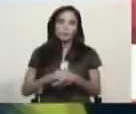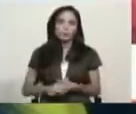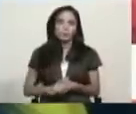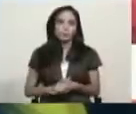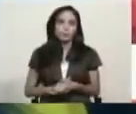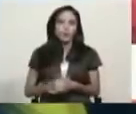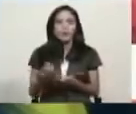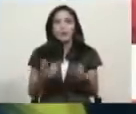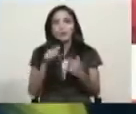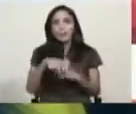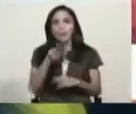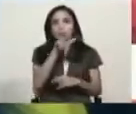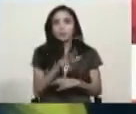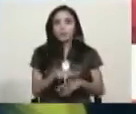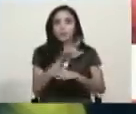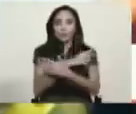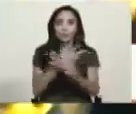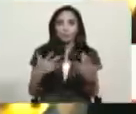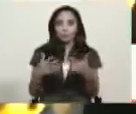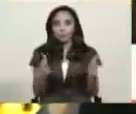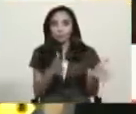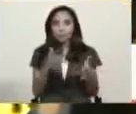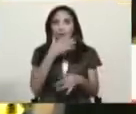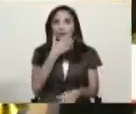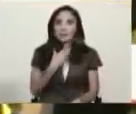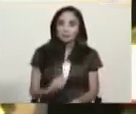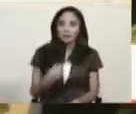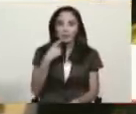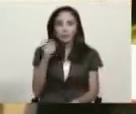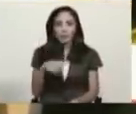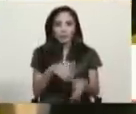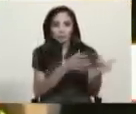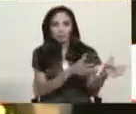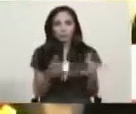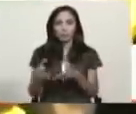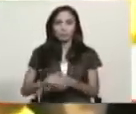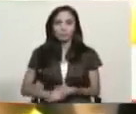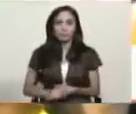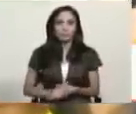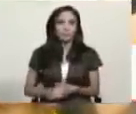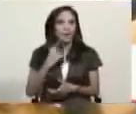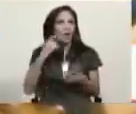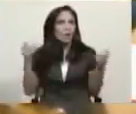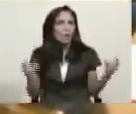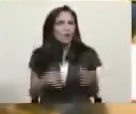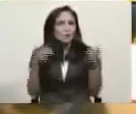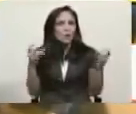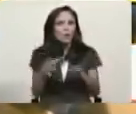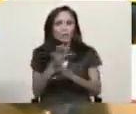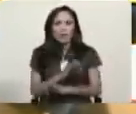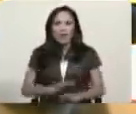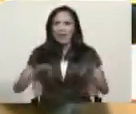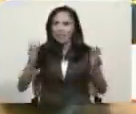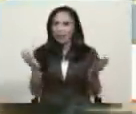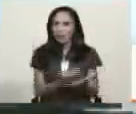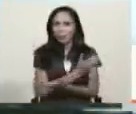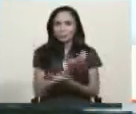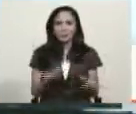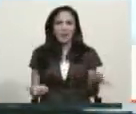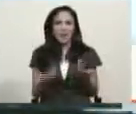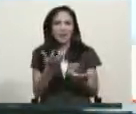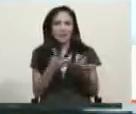y 318 en diciembre. No hubo guarimba, no hubo guerra